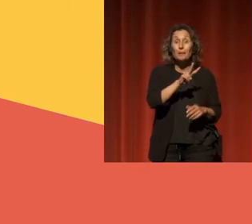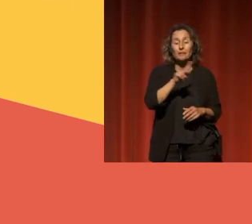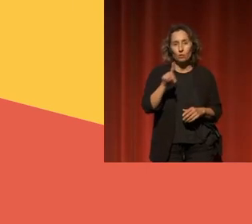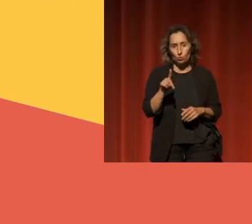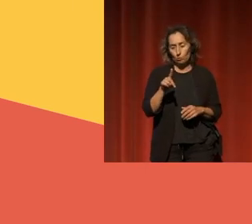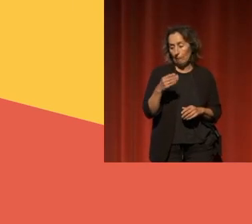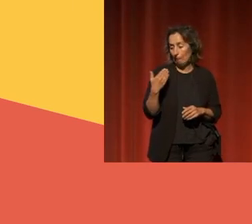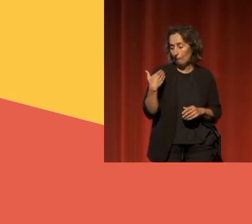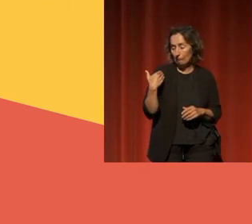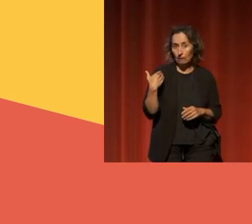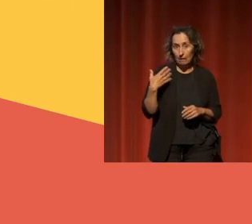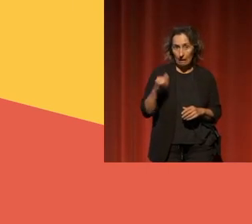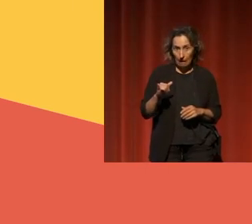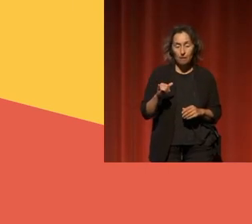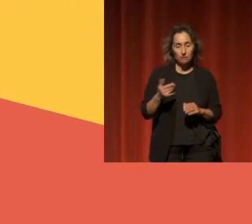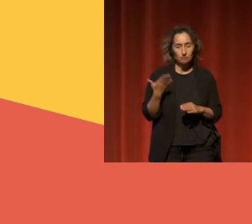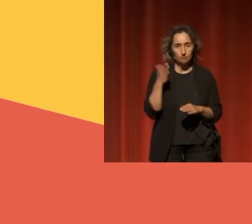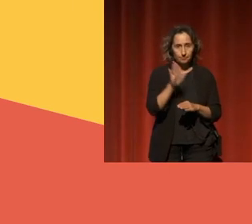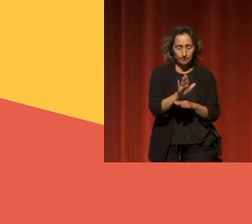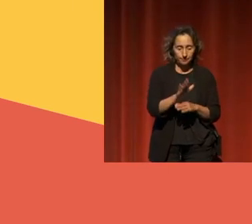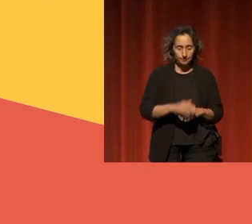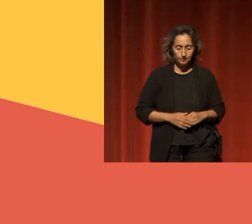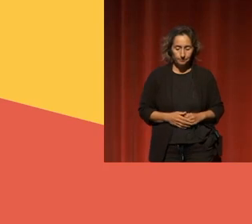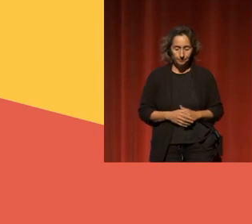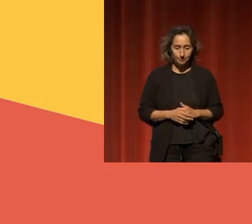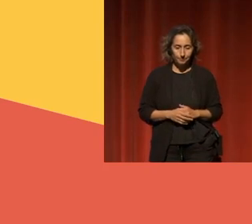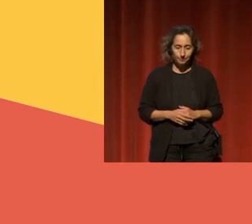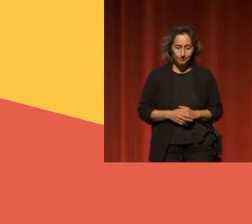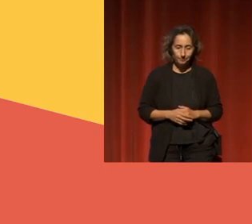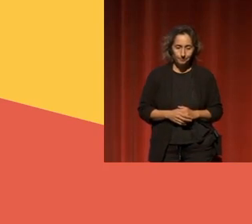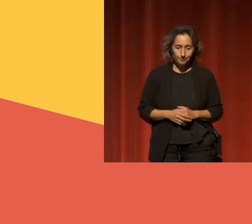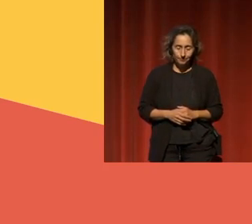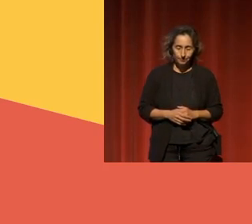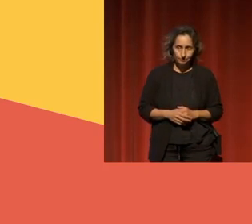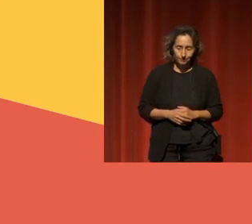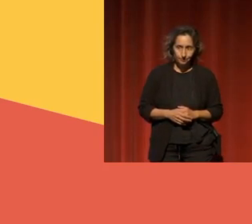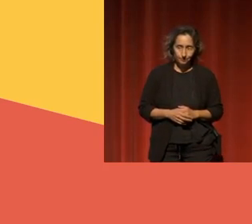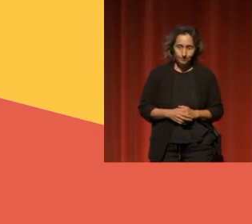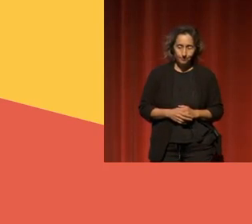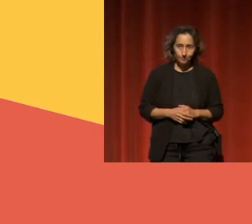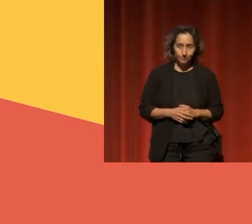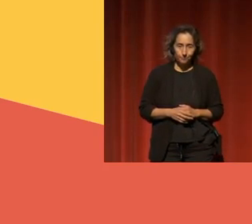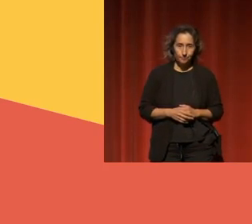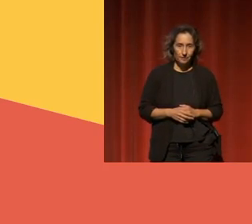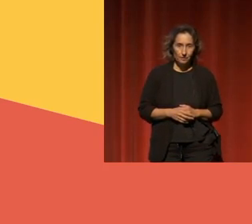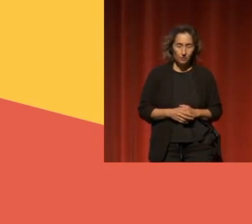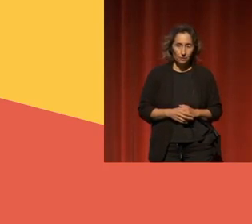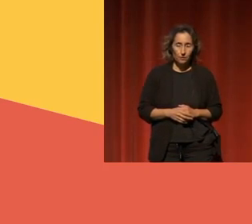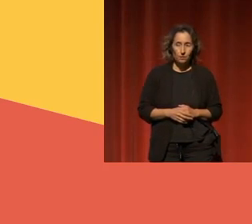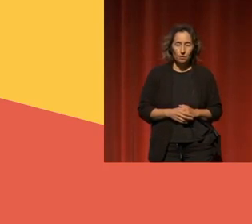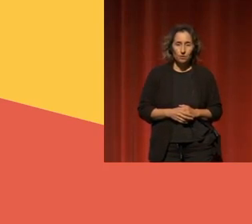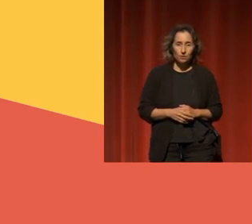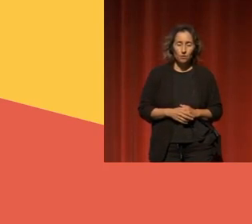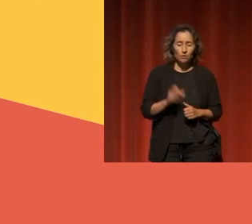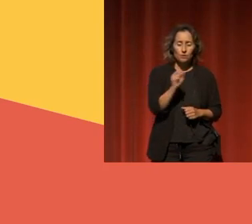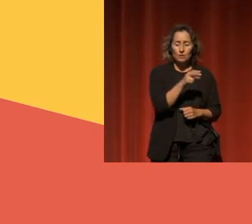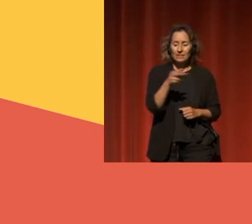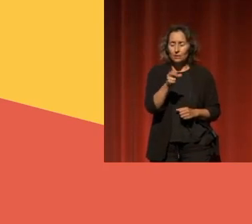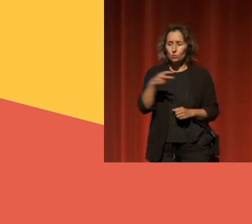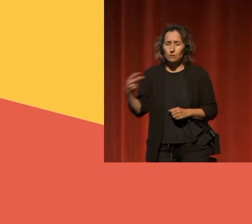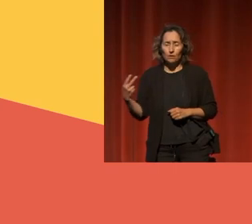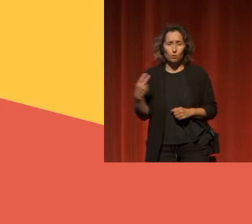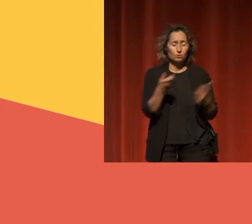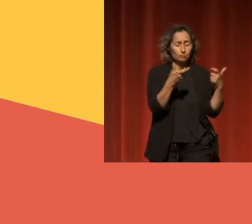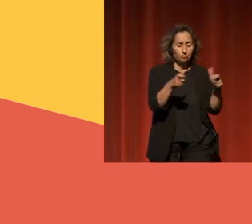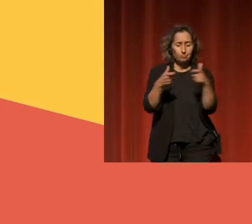son los últimos de los que disponemos bueno hemos agrupado estos principales resultados en cinco apartados